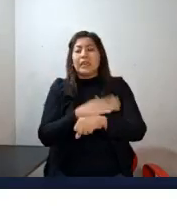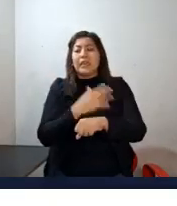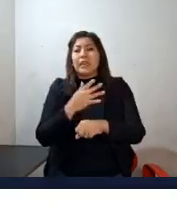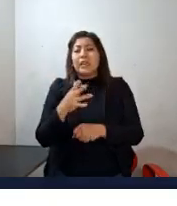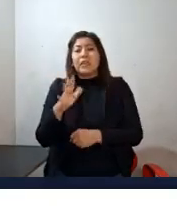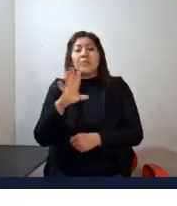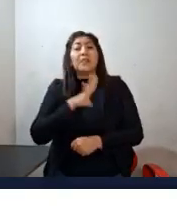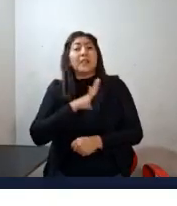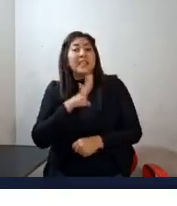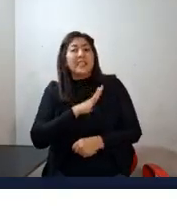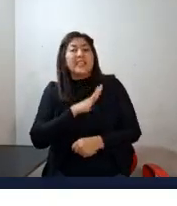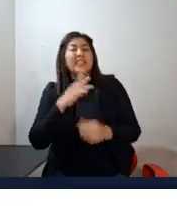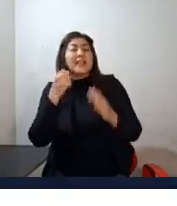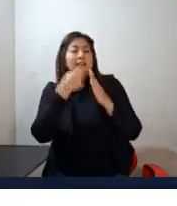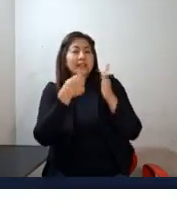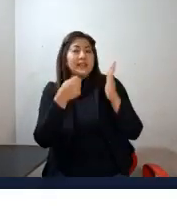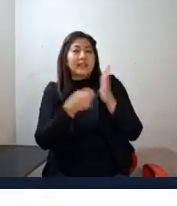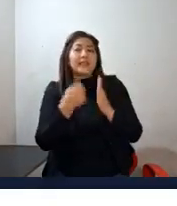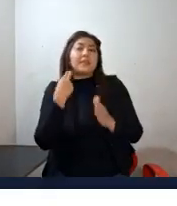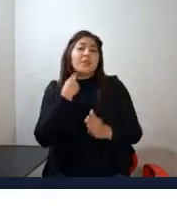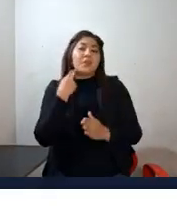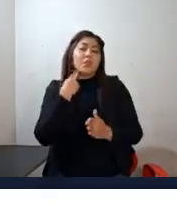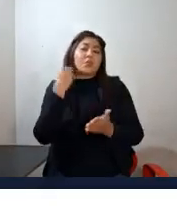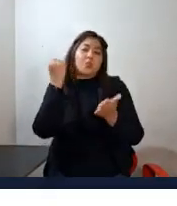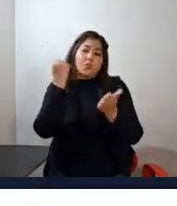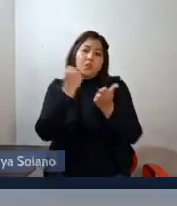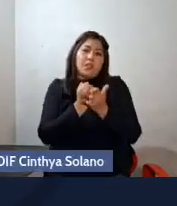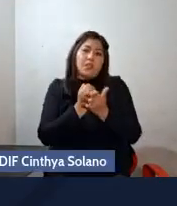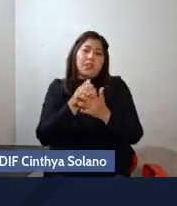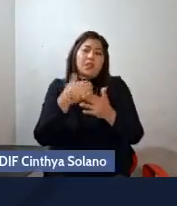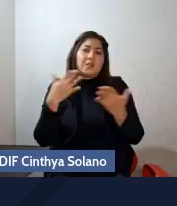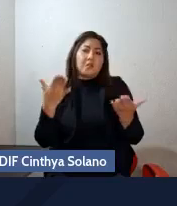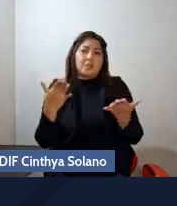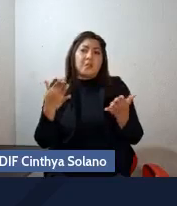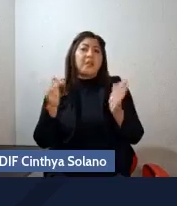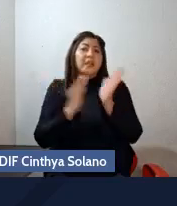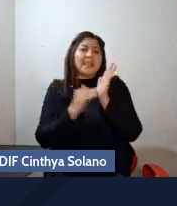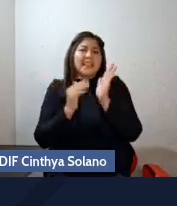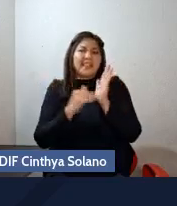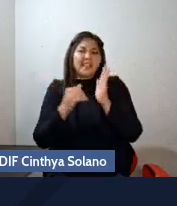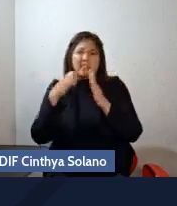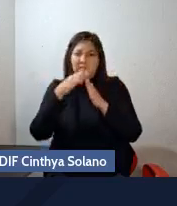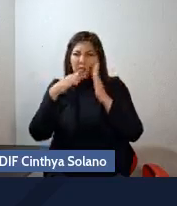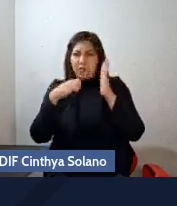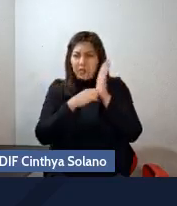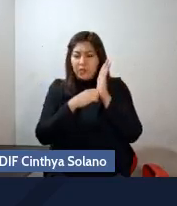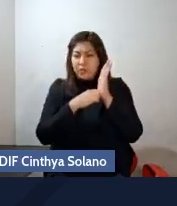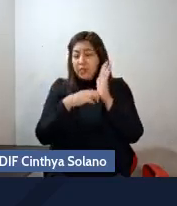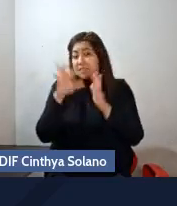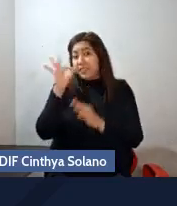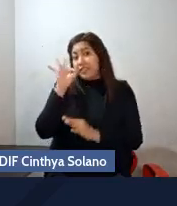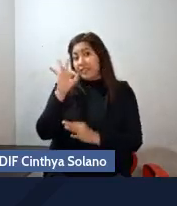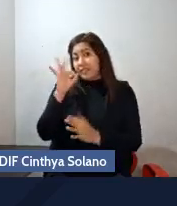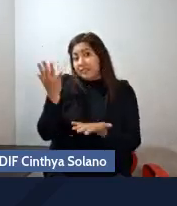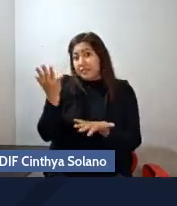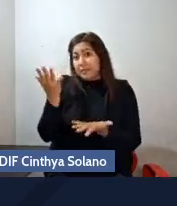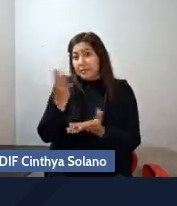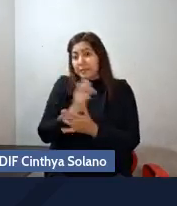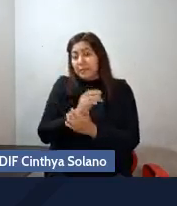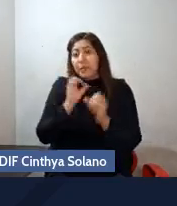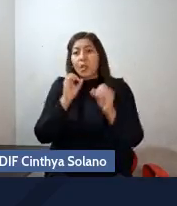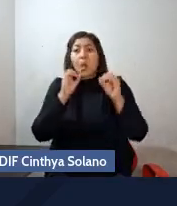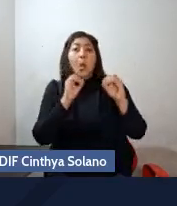aunque no tengan las escrituras. o a lo mejor haya habido